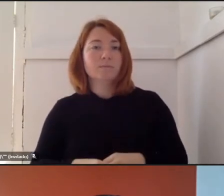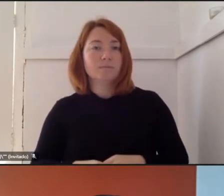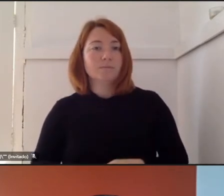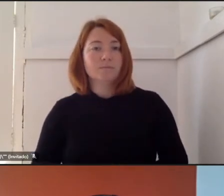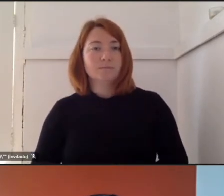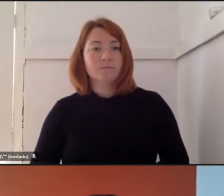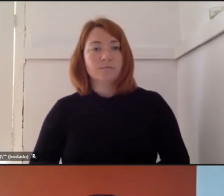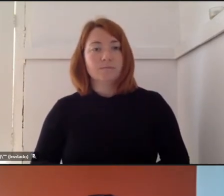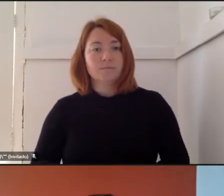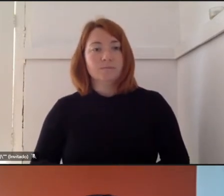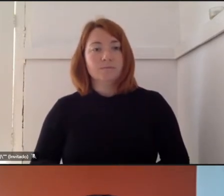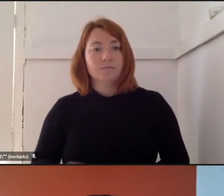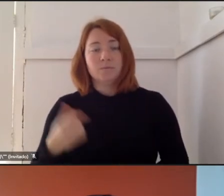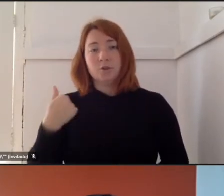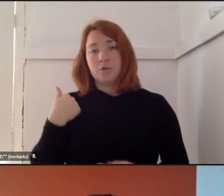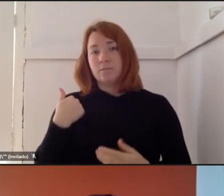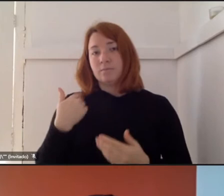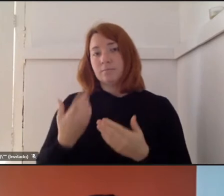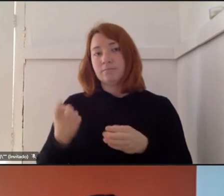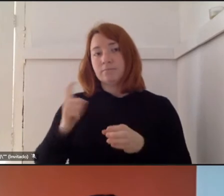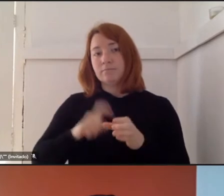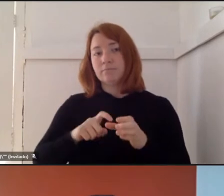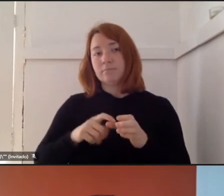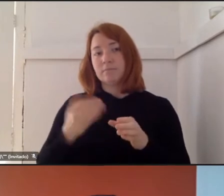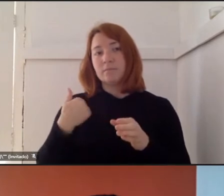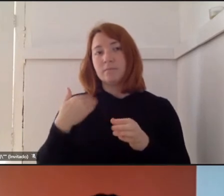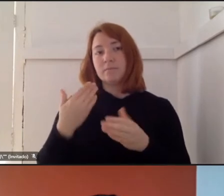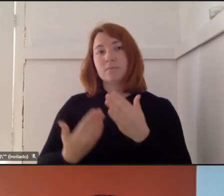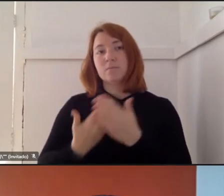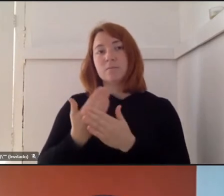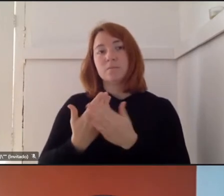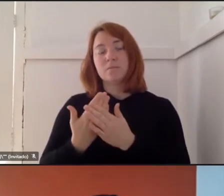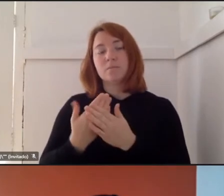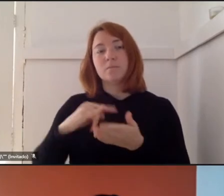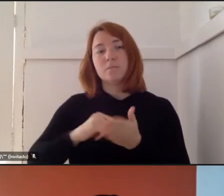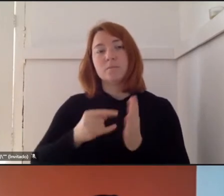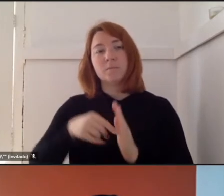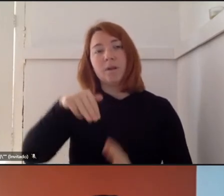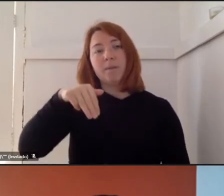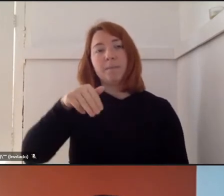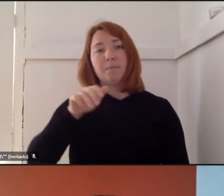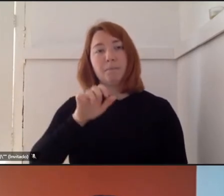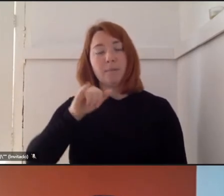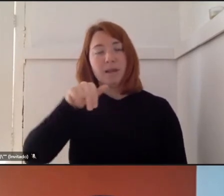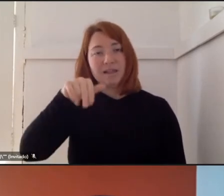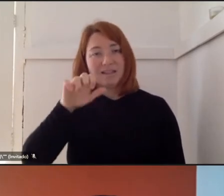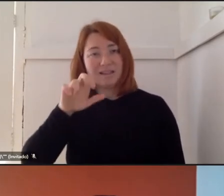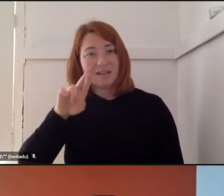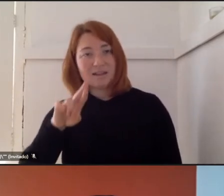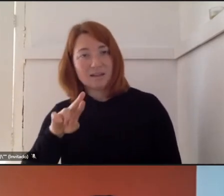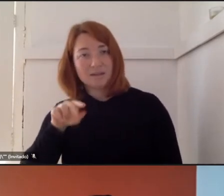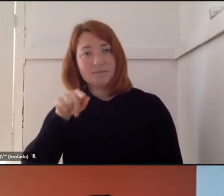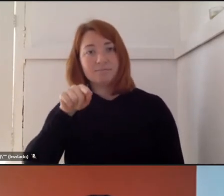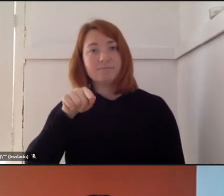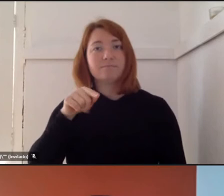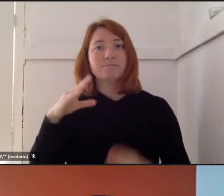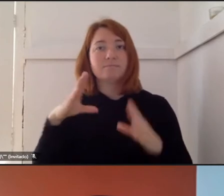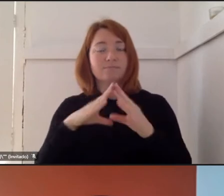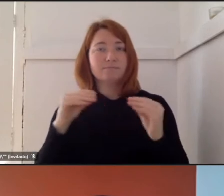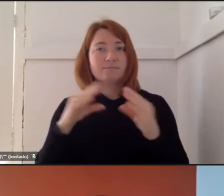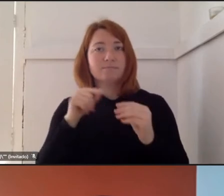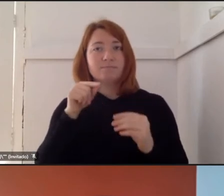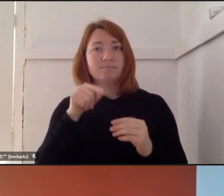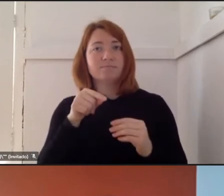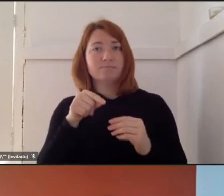poco en unas jornadas que se llamaba el proyecto Meiner, que de la Universidad de Valencia, del Instituto de